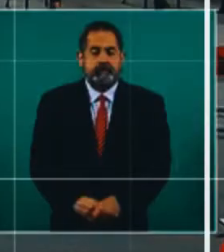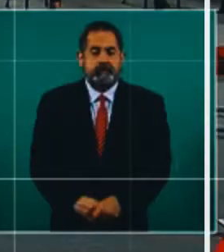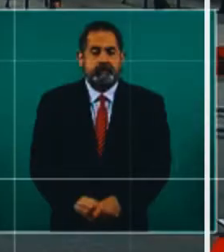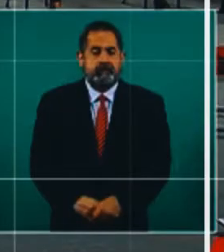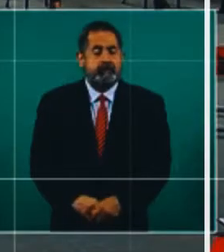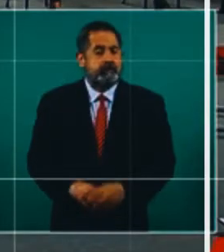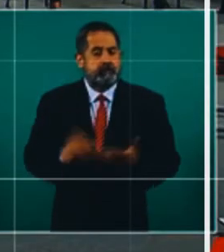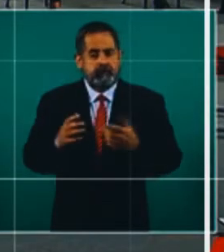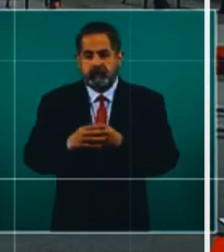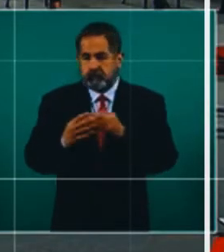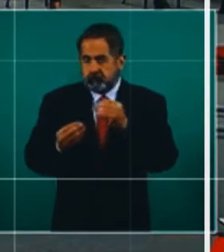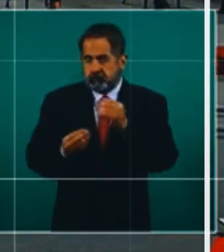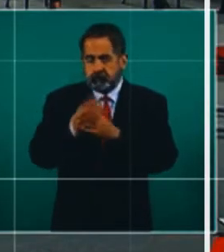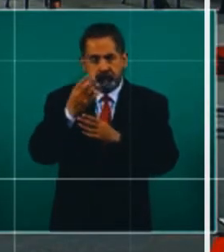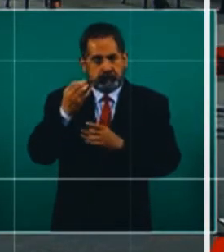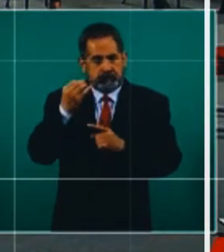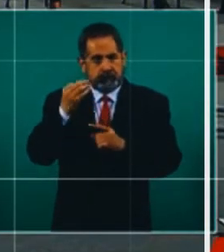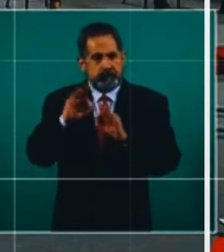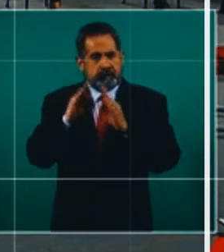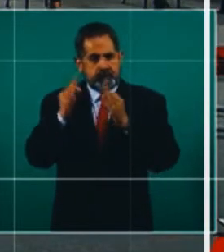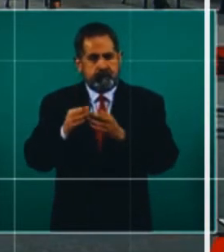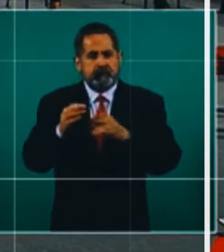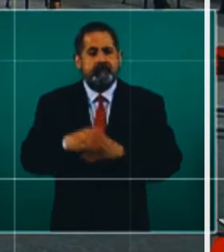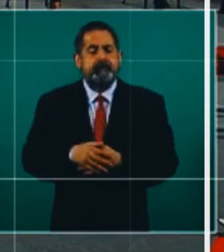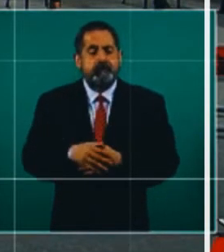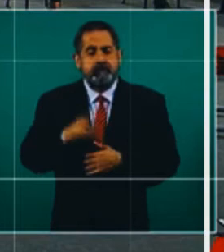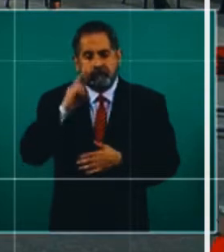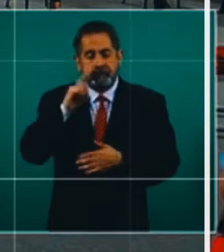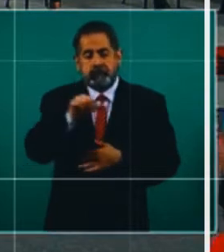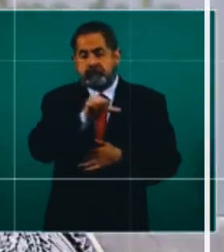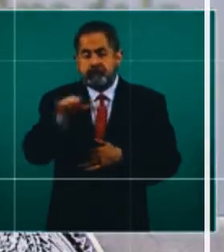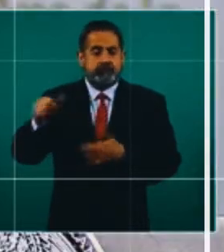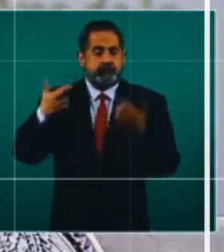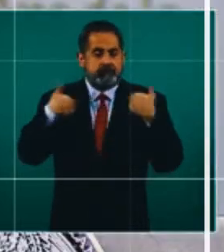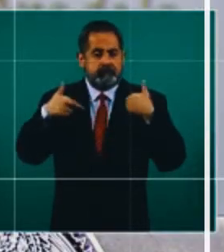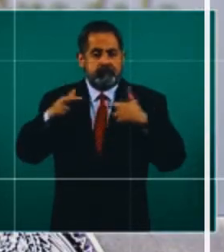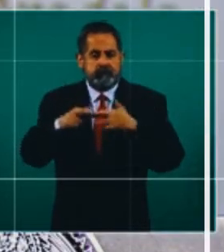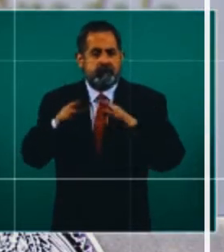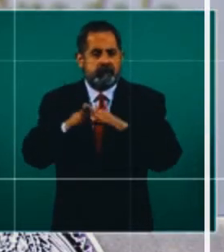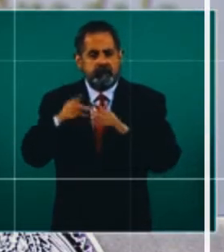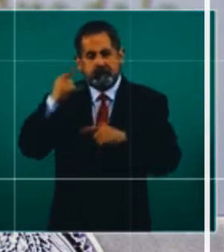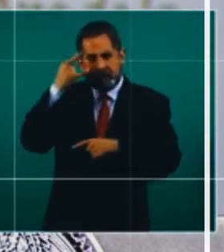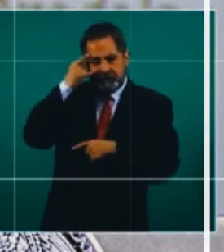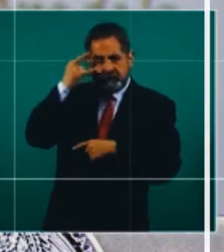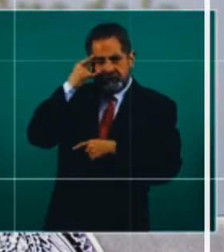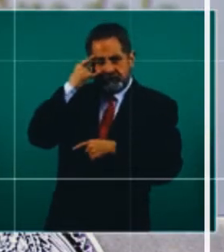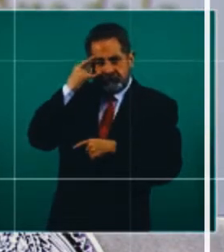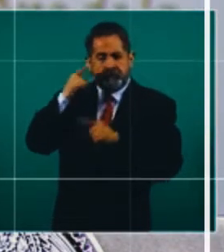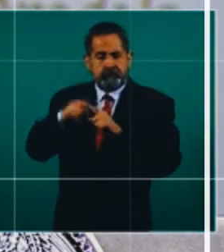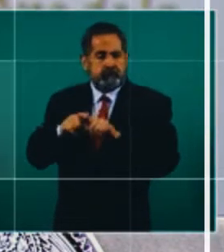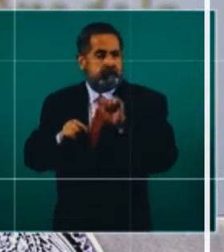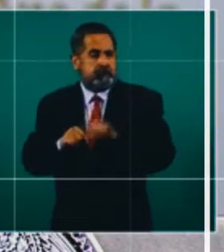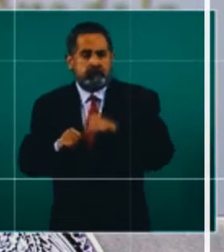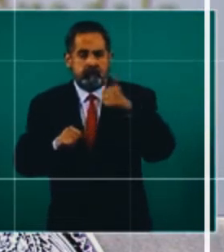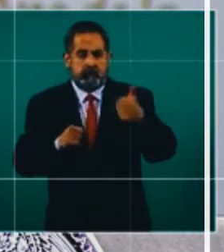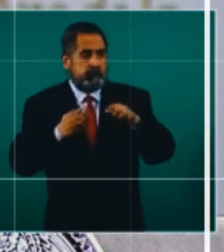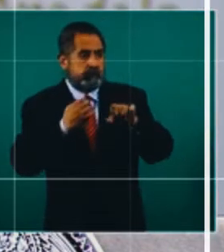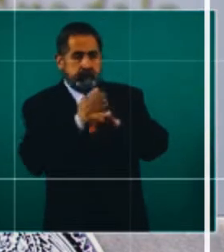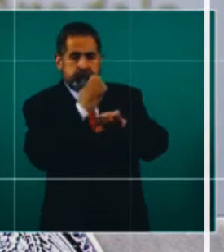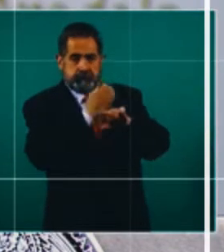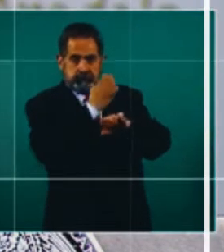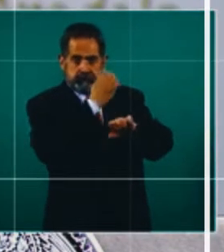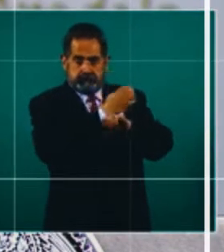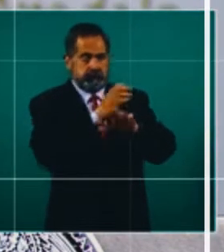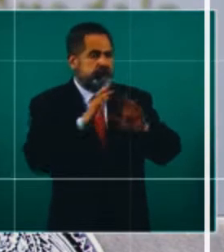específicamente al nuevo componente, la vacunación en personal educativo más allá de Campeche, hacia el resto de las 31 entidades